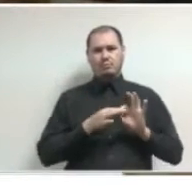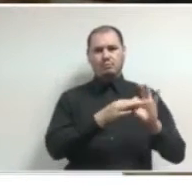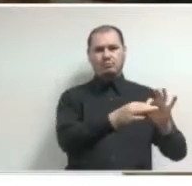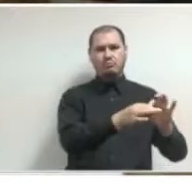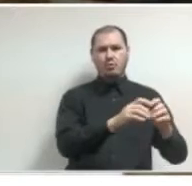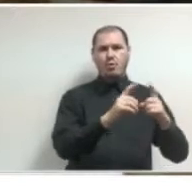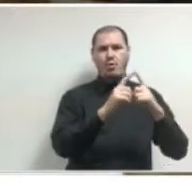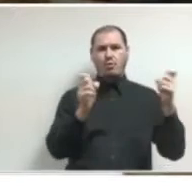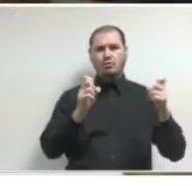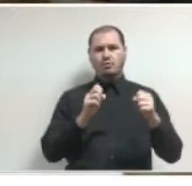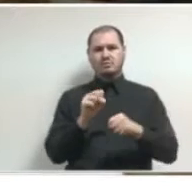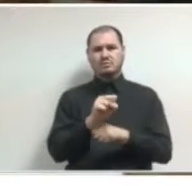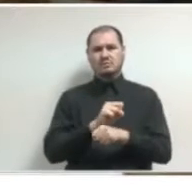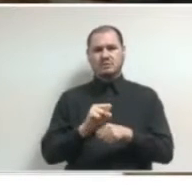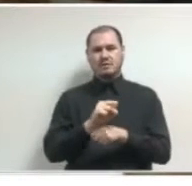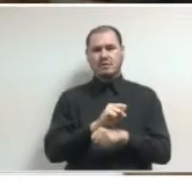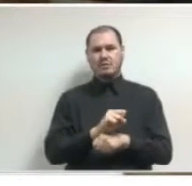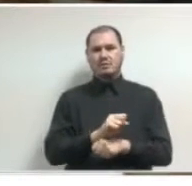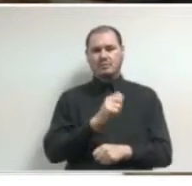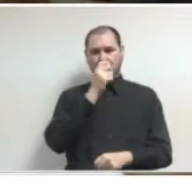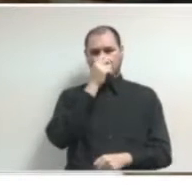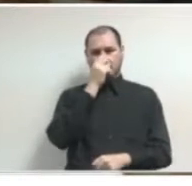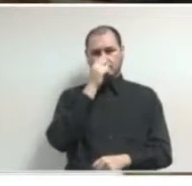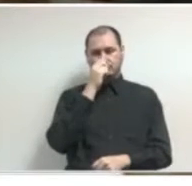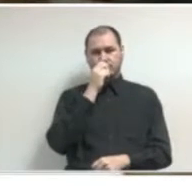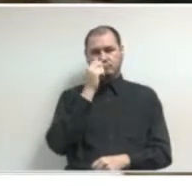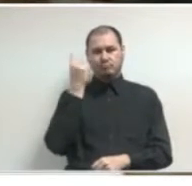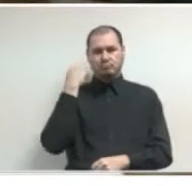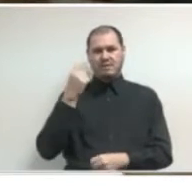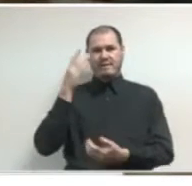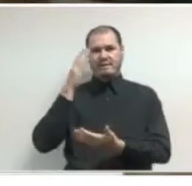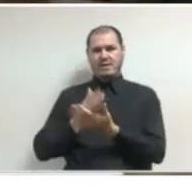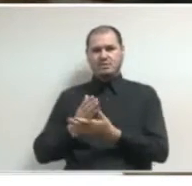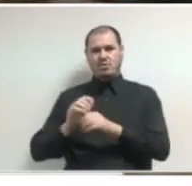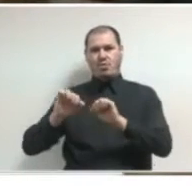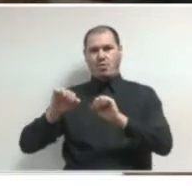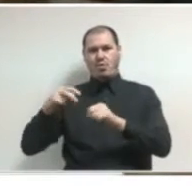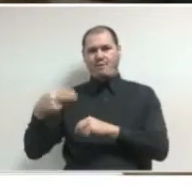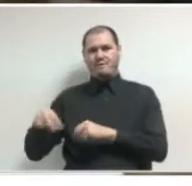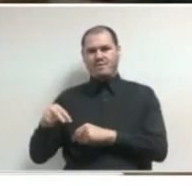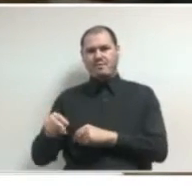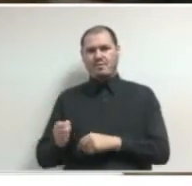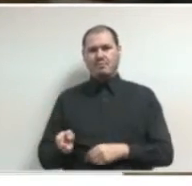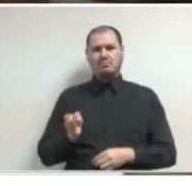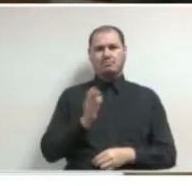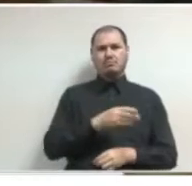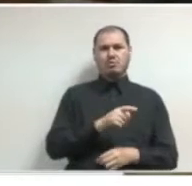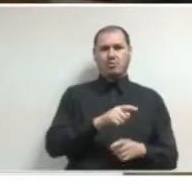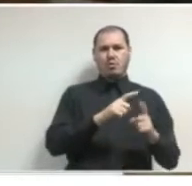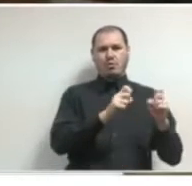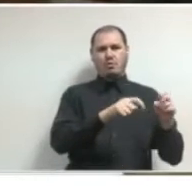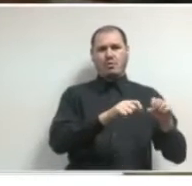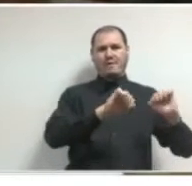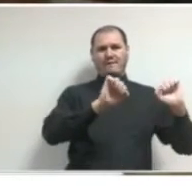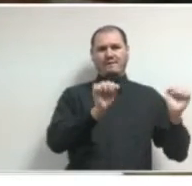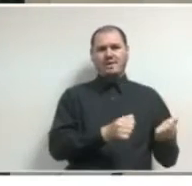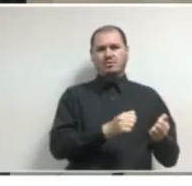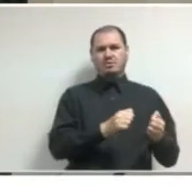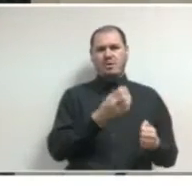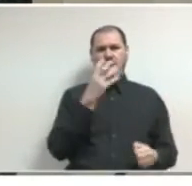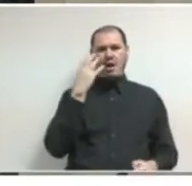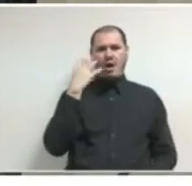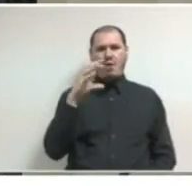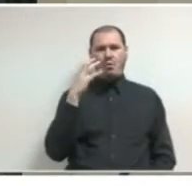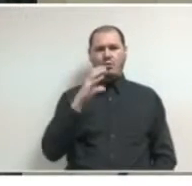a Cámara de Senador, en Diambué, pe, convenios, a. Pe, tení ese, ya vamos a Macri noviembre, pe, a Ambué,